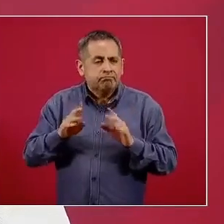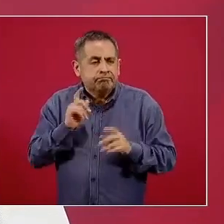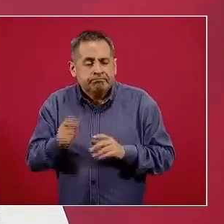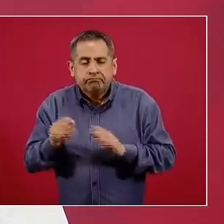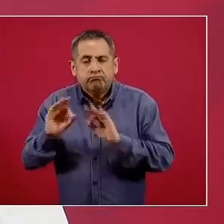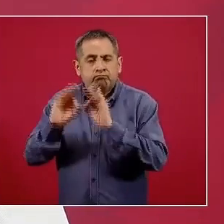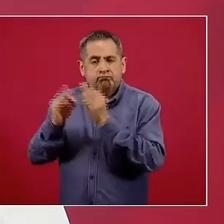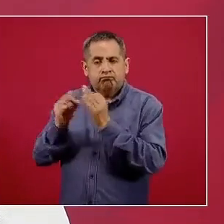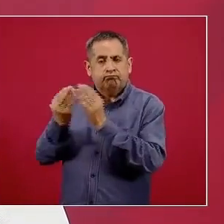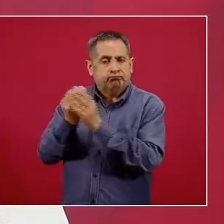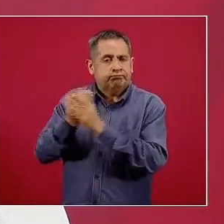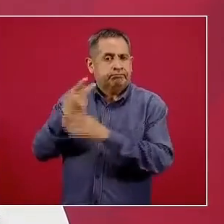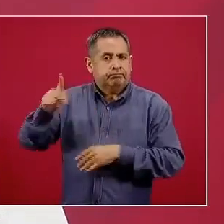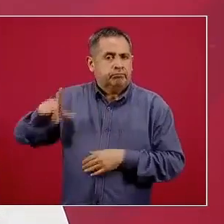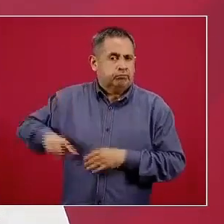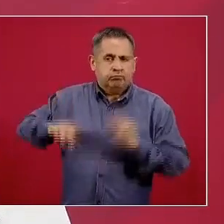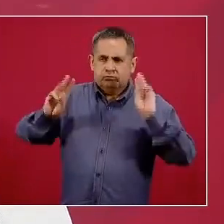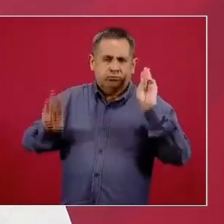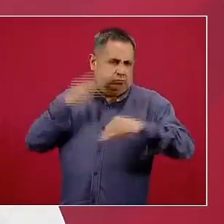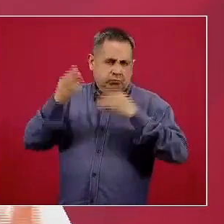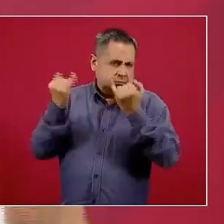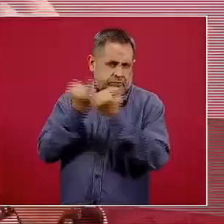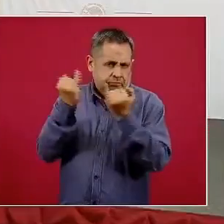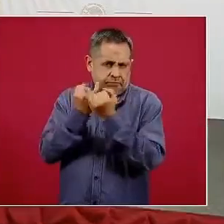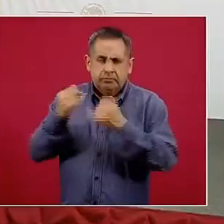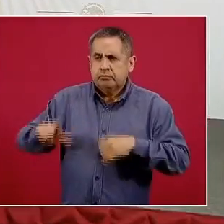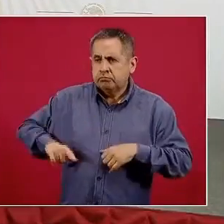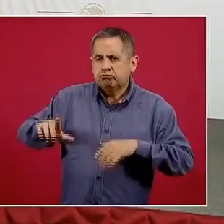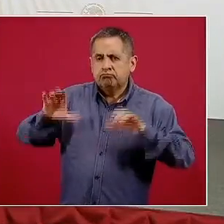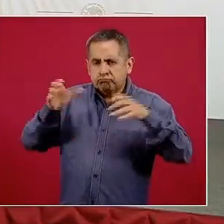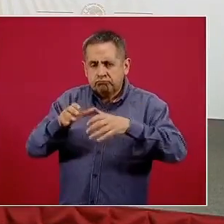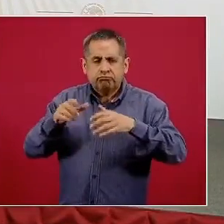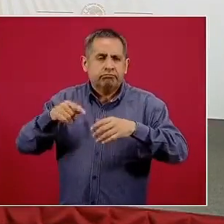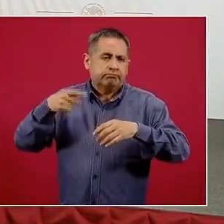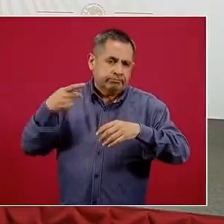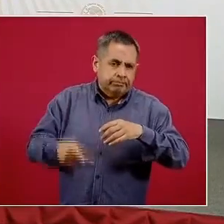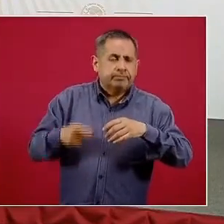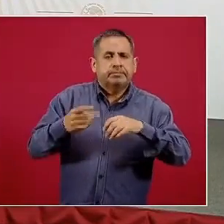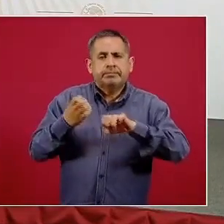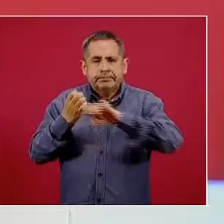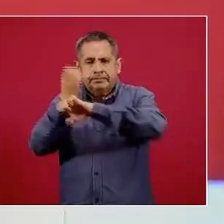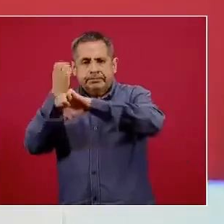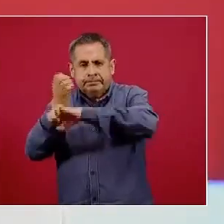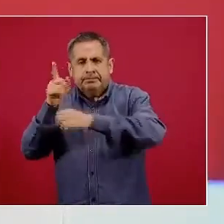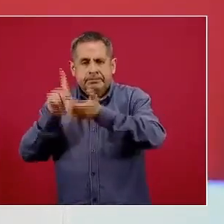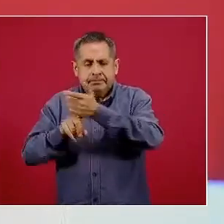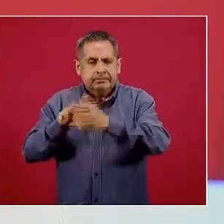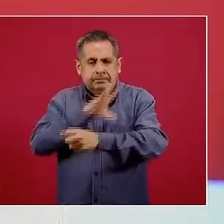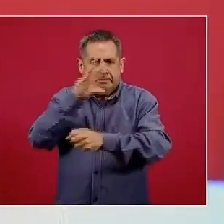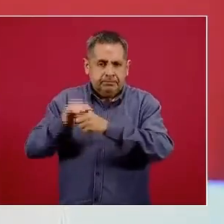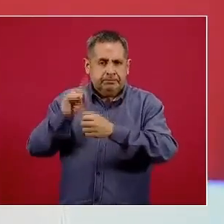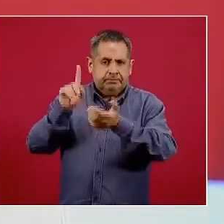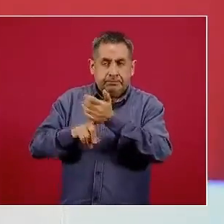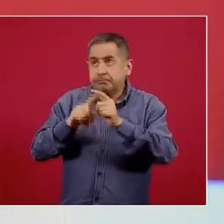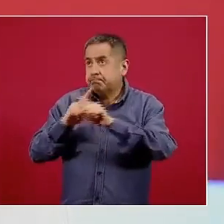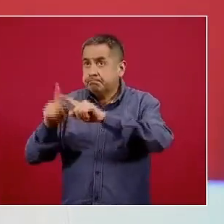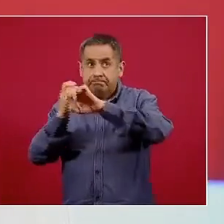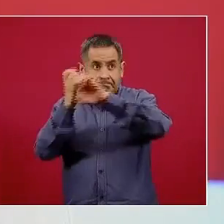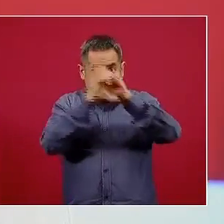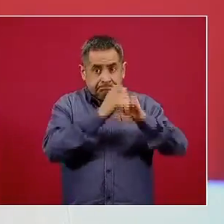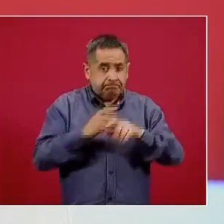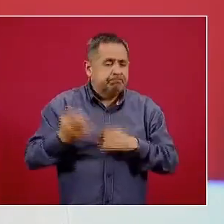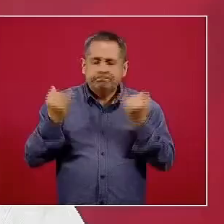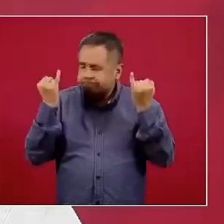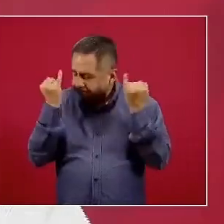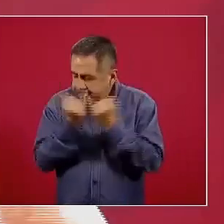el que los gobiernos del mundo y también los gobiernos subnacionales, es decir, en nuestro caso, de las entidades